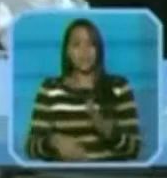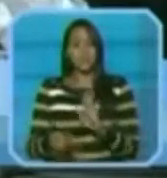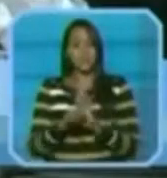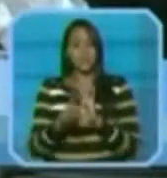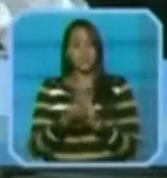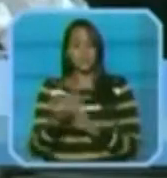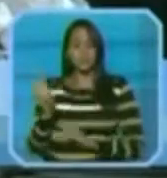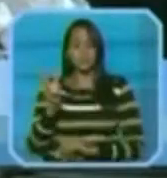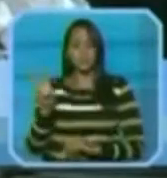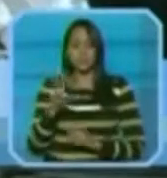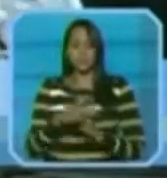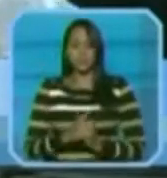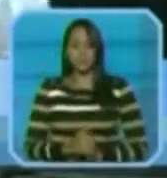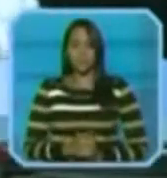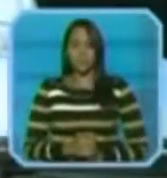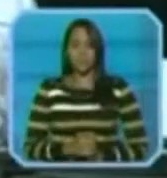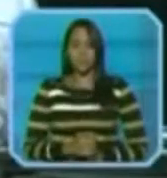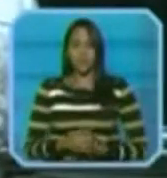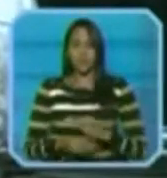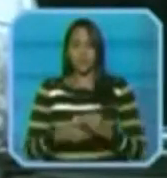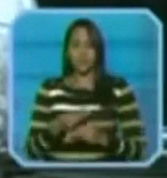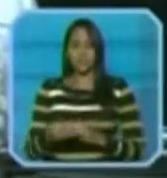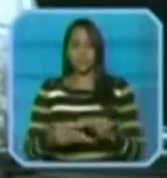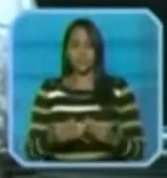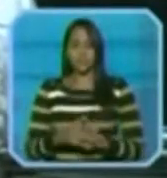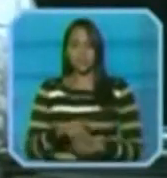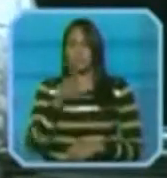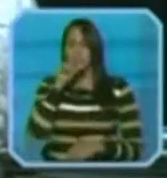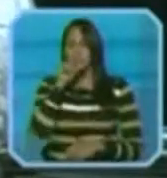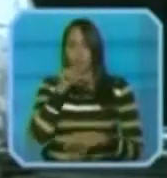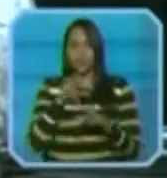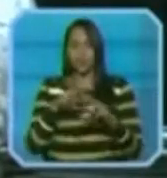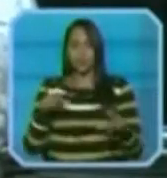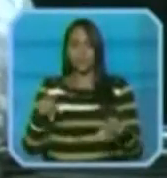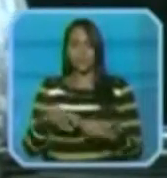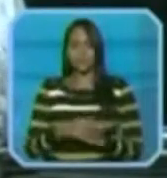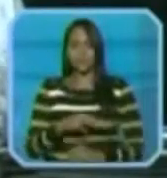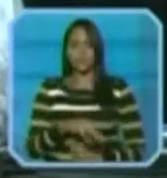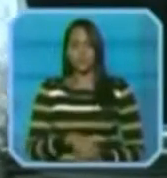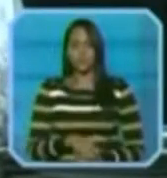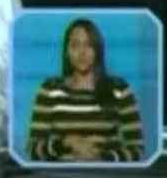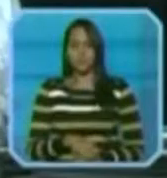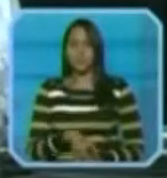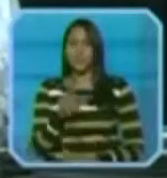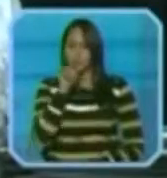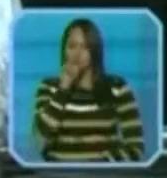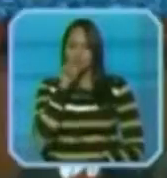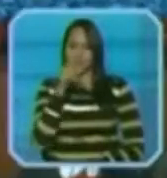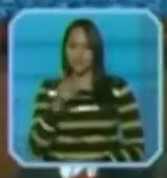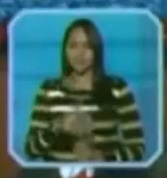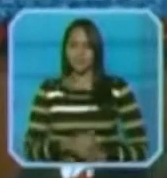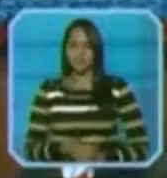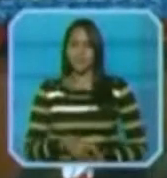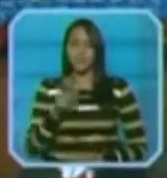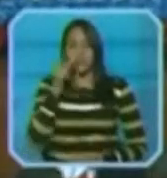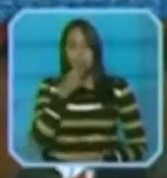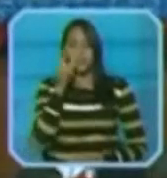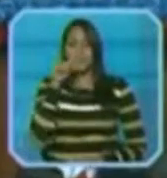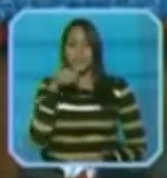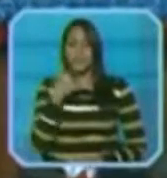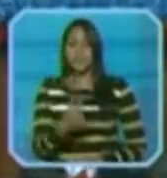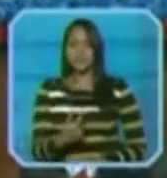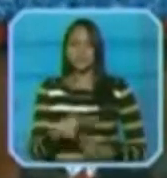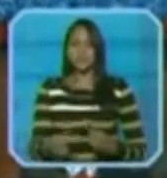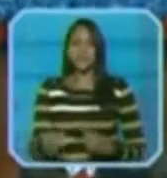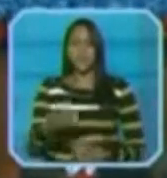la legislación venezolana se practican en las redes, particularmente en el Twitter. Villegas también criticó